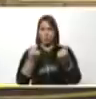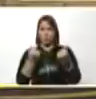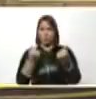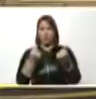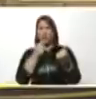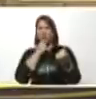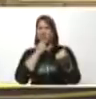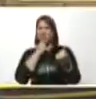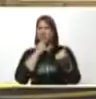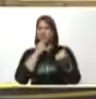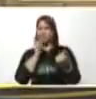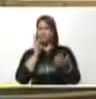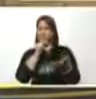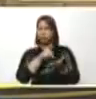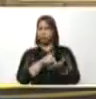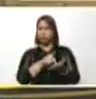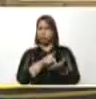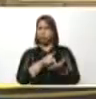quién se acude?